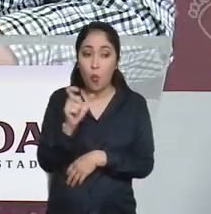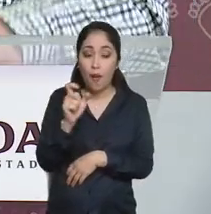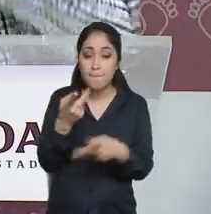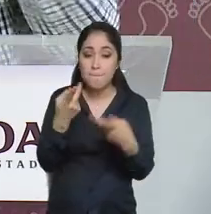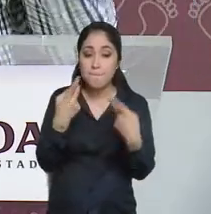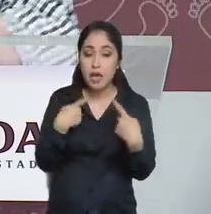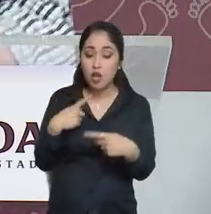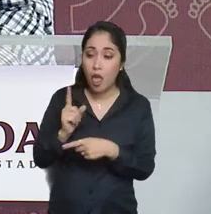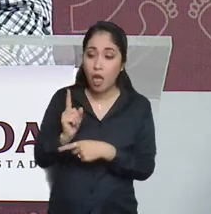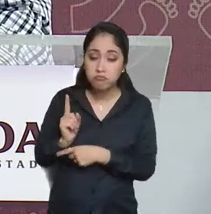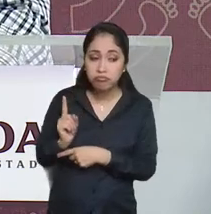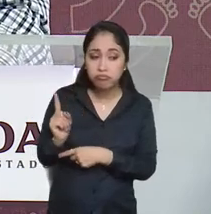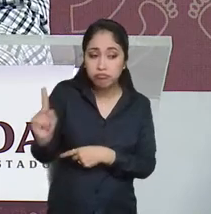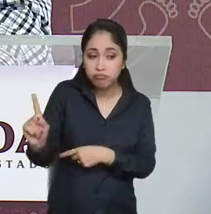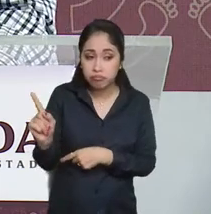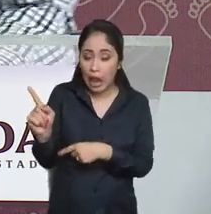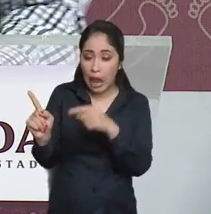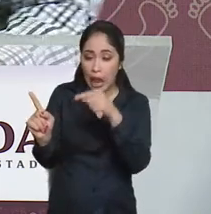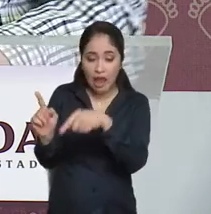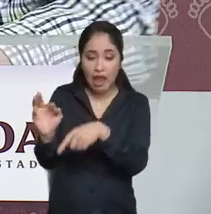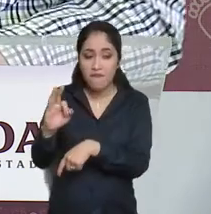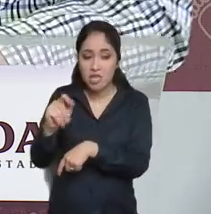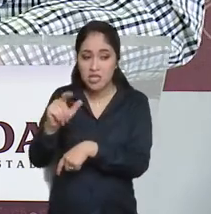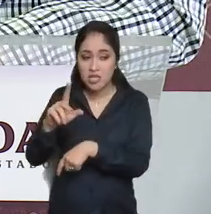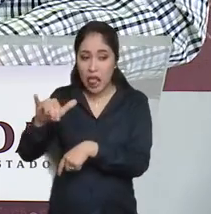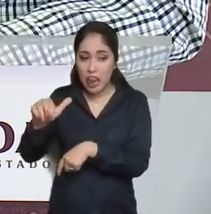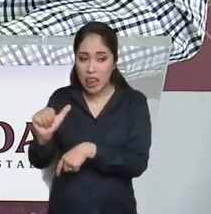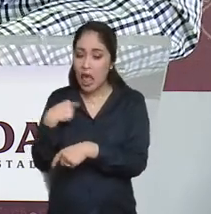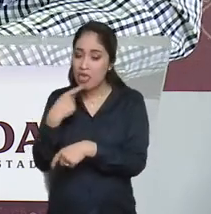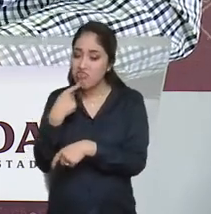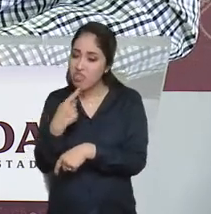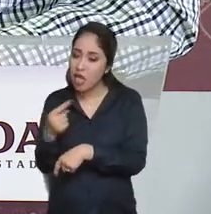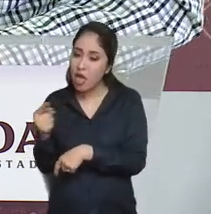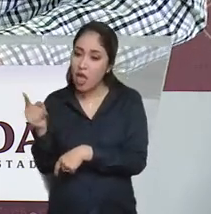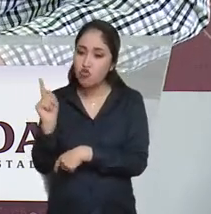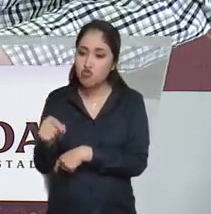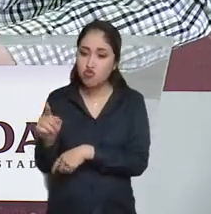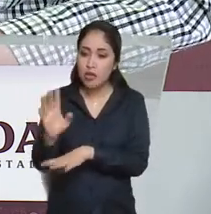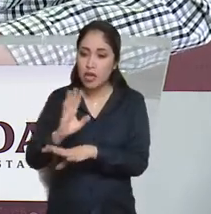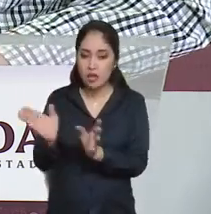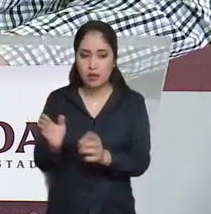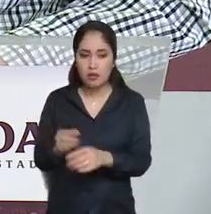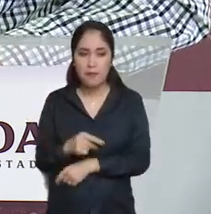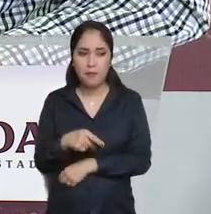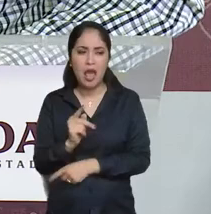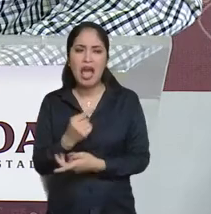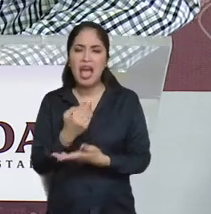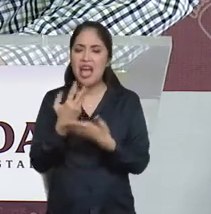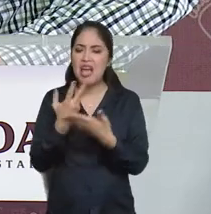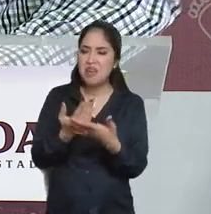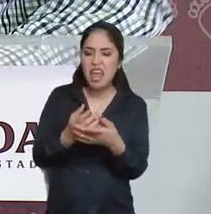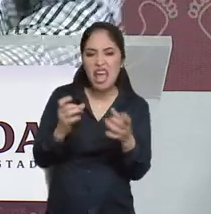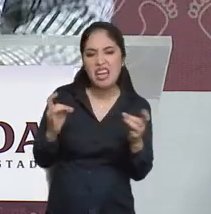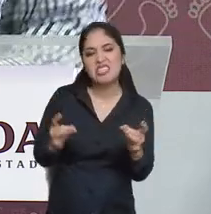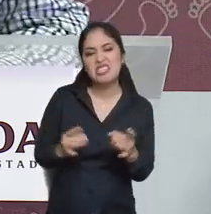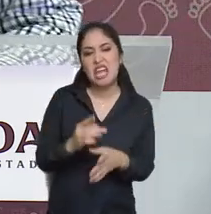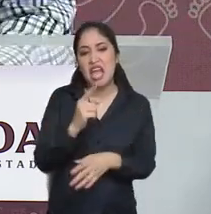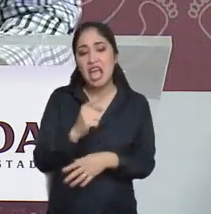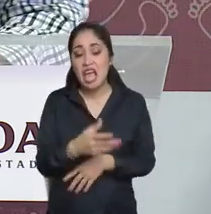empezar a buscarlos. No esperar a que a lo mejor se fueron de parranda, o a lo mejor se fueron para acá, para allá.